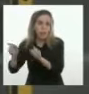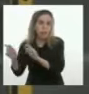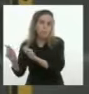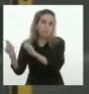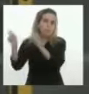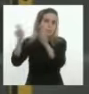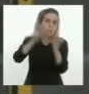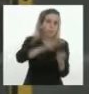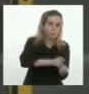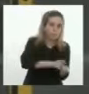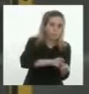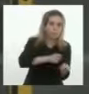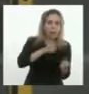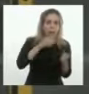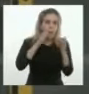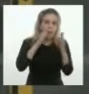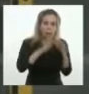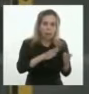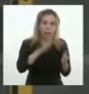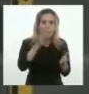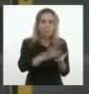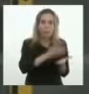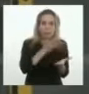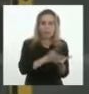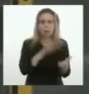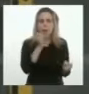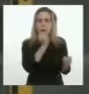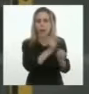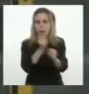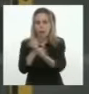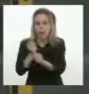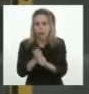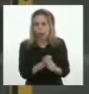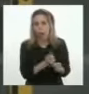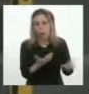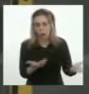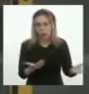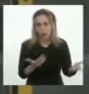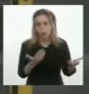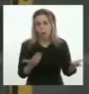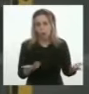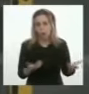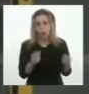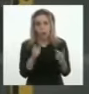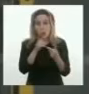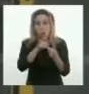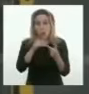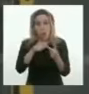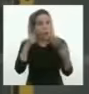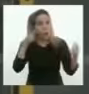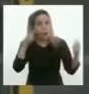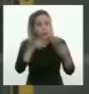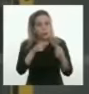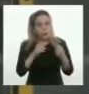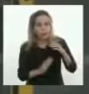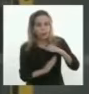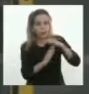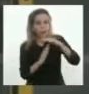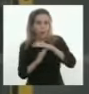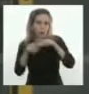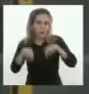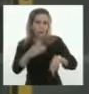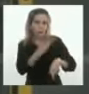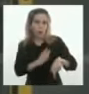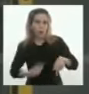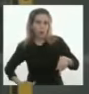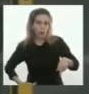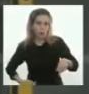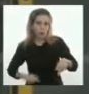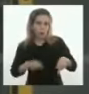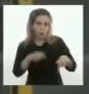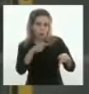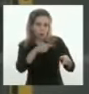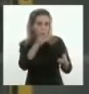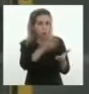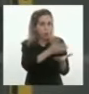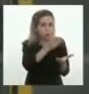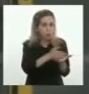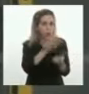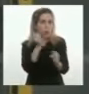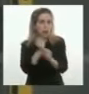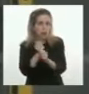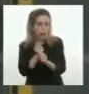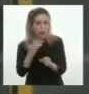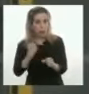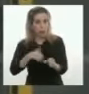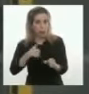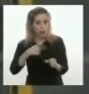a la producción y al trabajo que son los dos objetivos centrales de este gobierno que la argentina